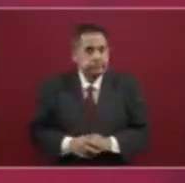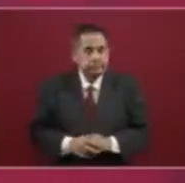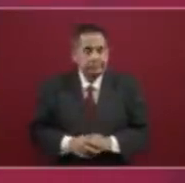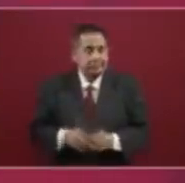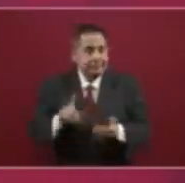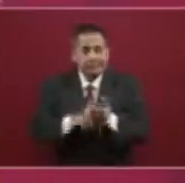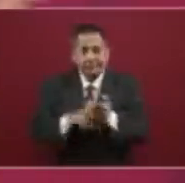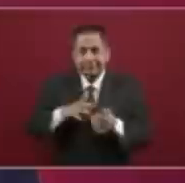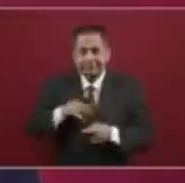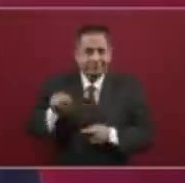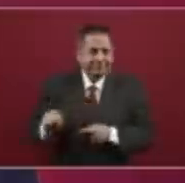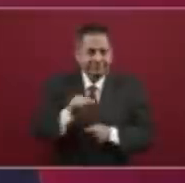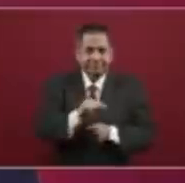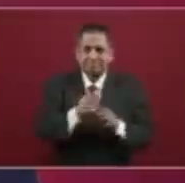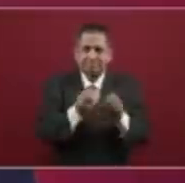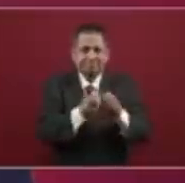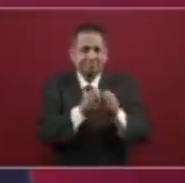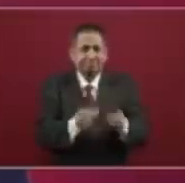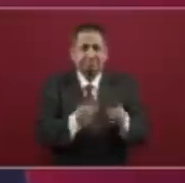lleno de monopolios